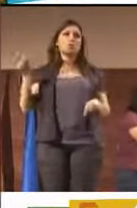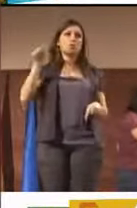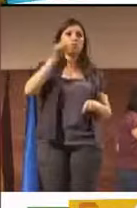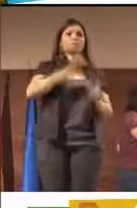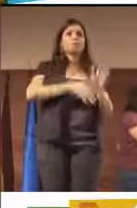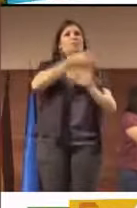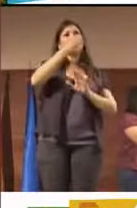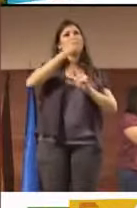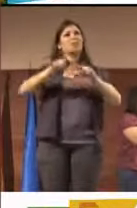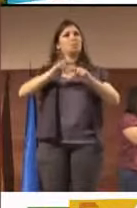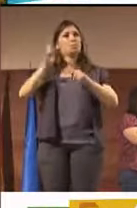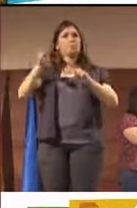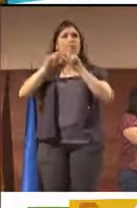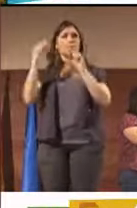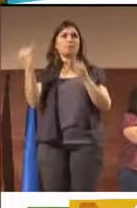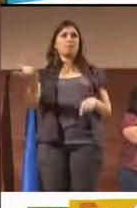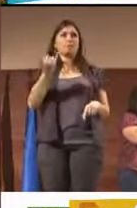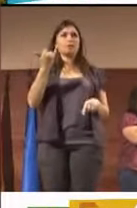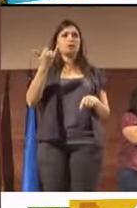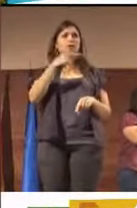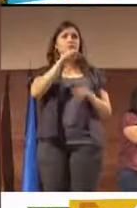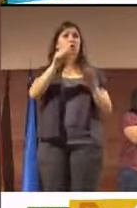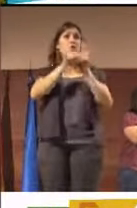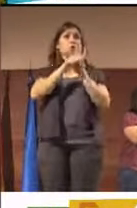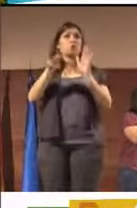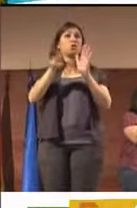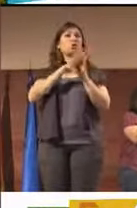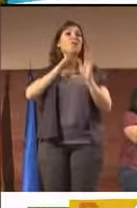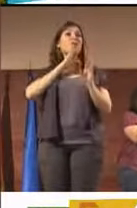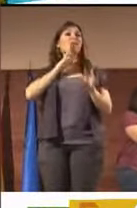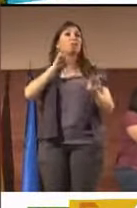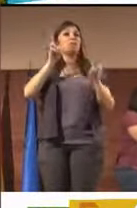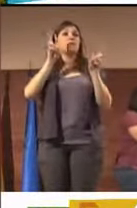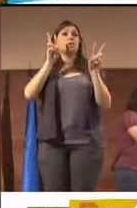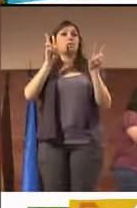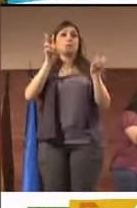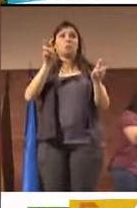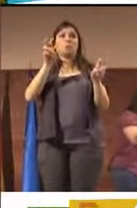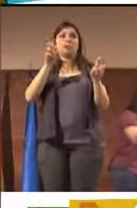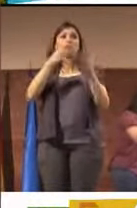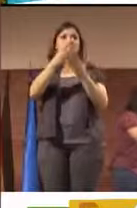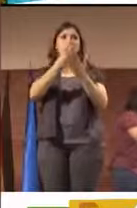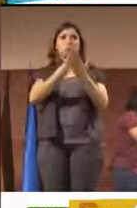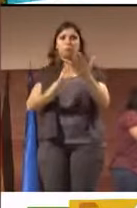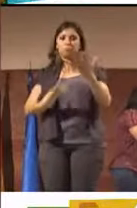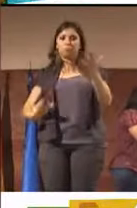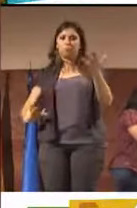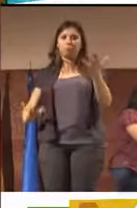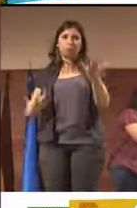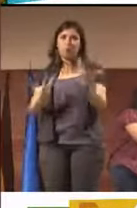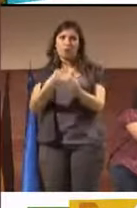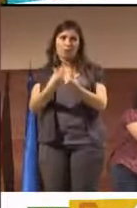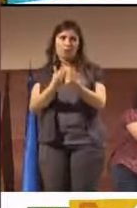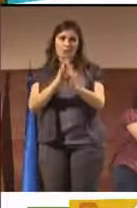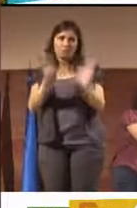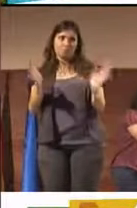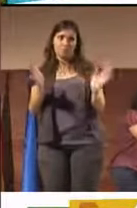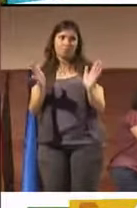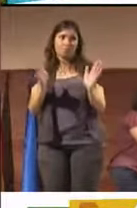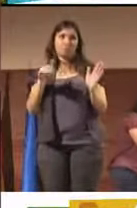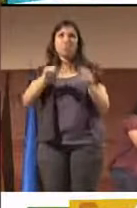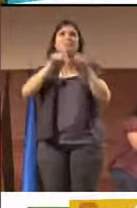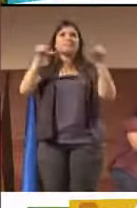federaciones empresariales, en fin, tiene un currículum en este campo que no nos cabía ni en